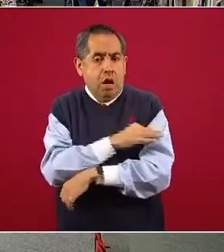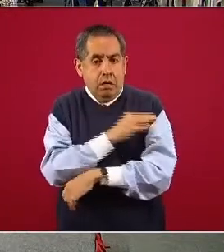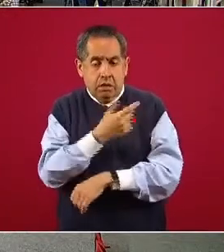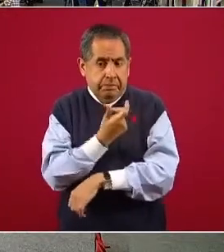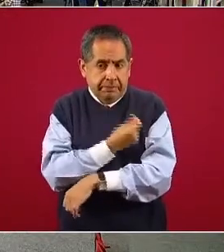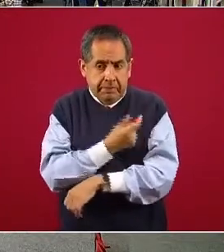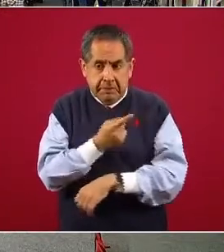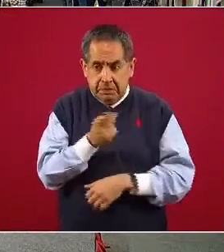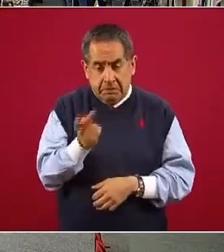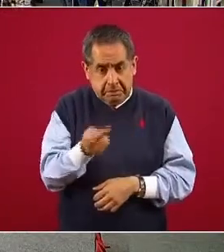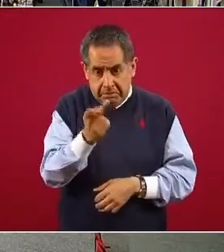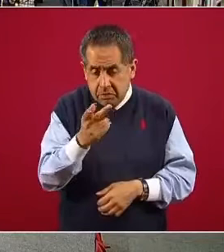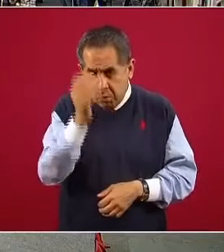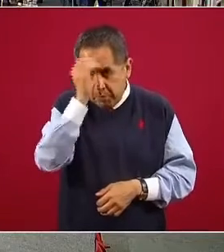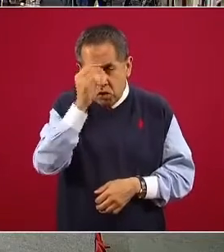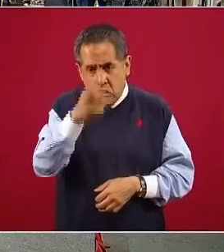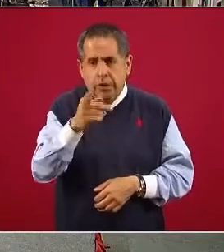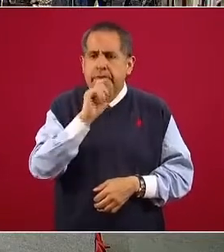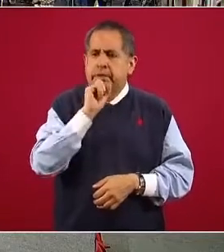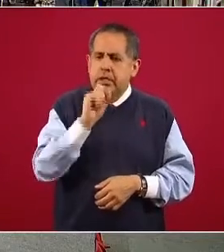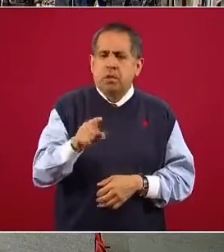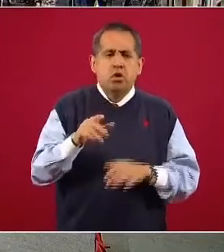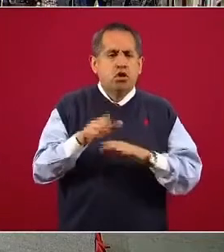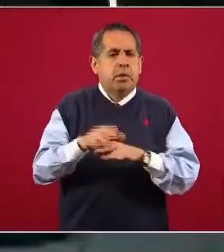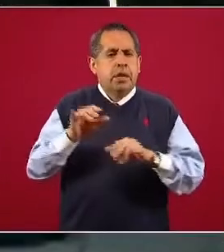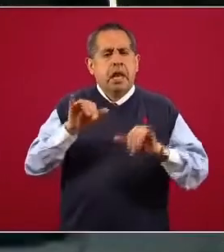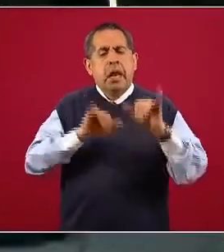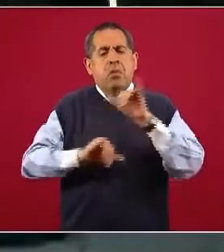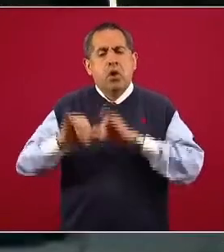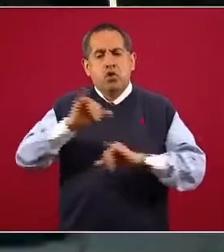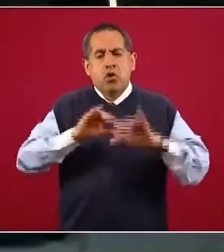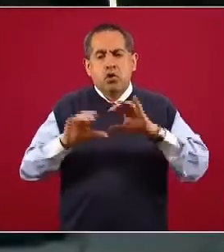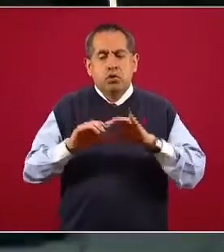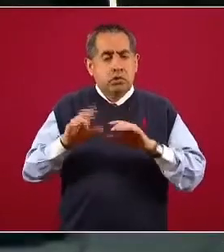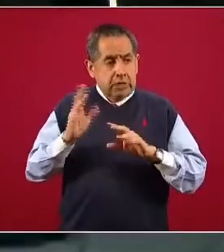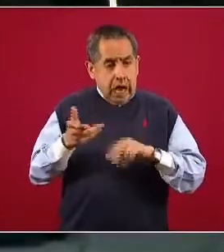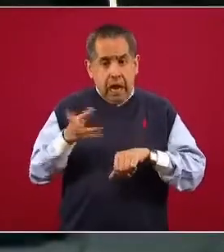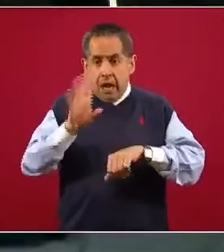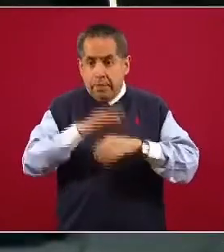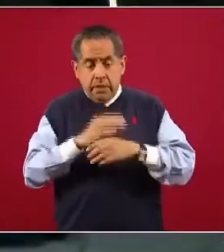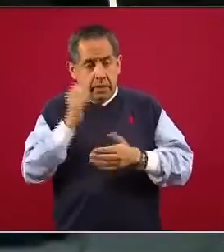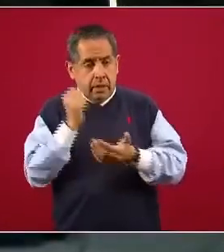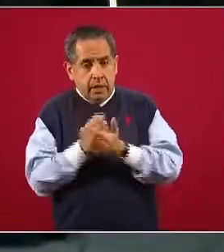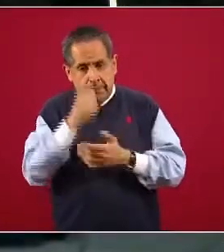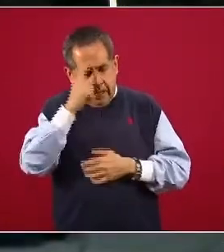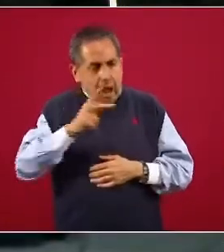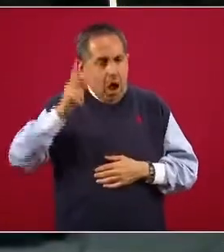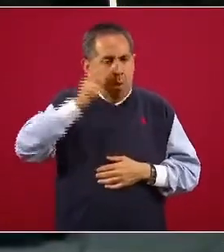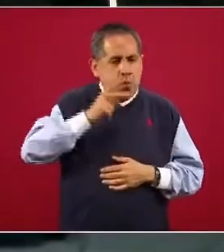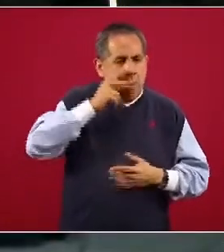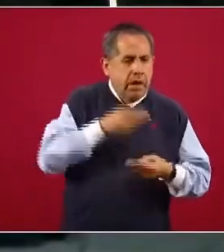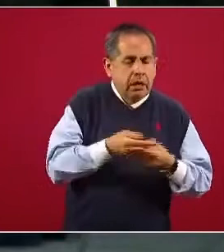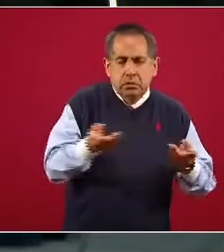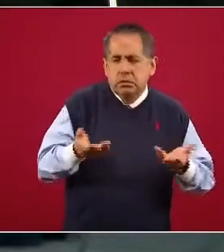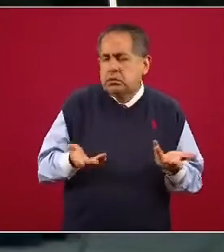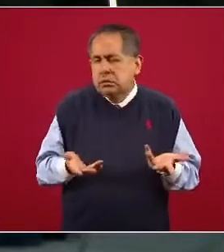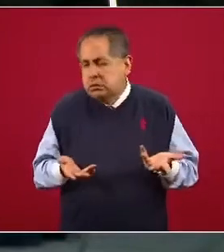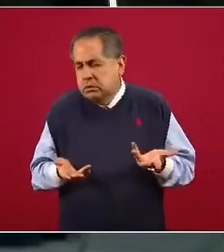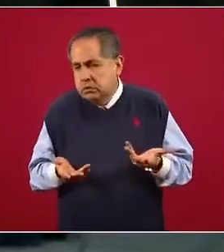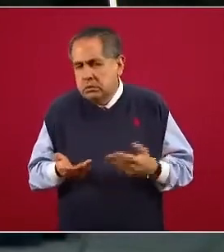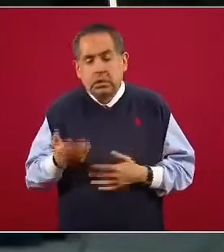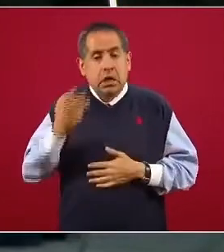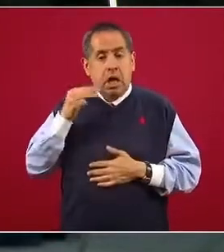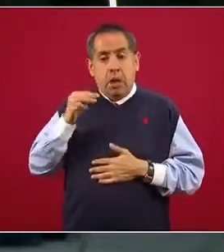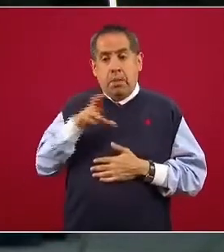su opinión y también preguntarle sobre los laboratorios autorizados para hacer la muestra. Hasta donde nos quedamos